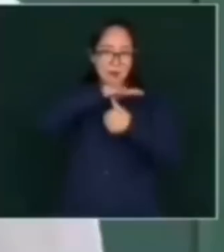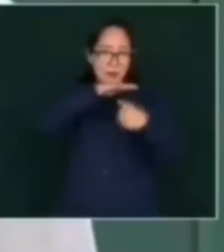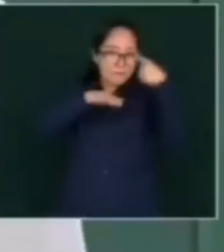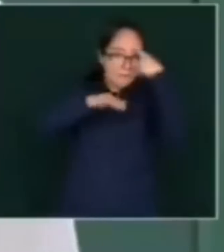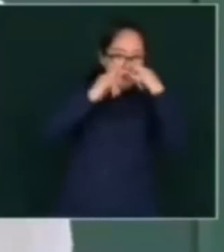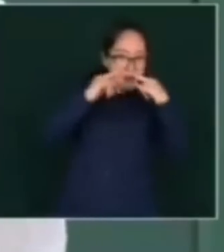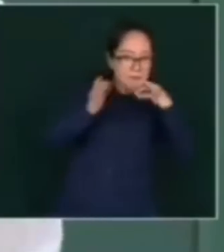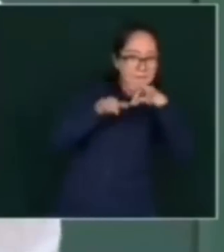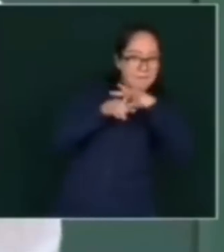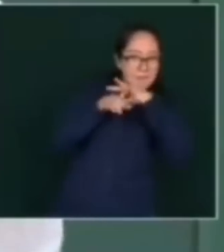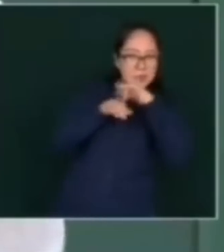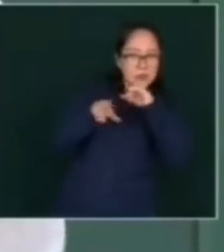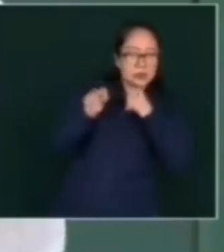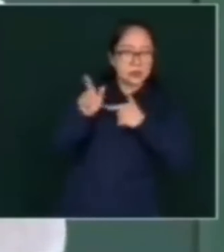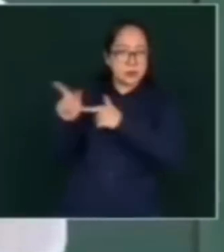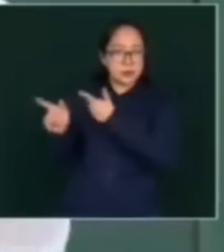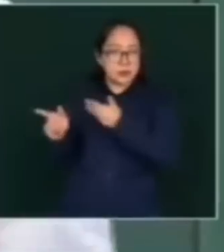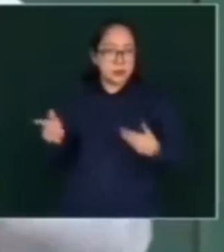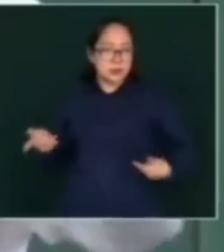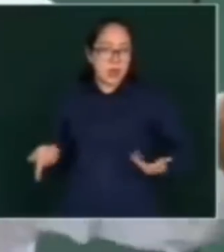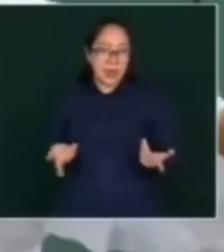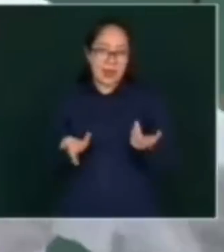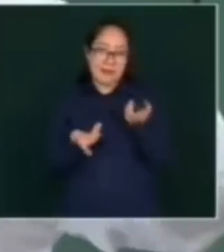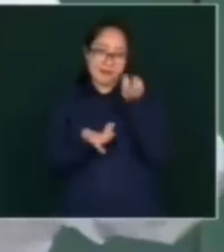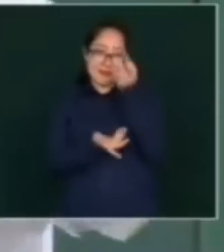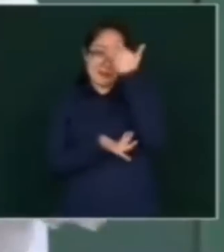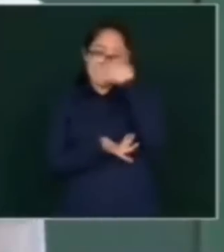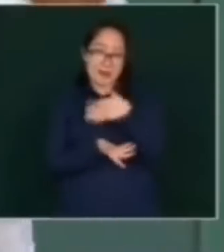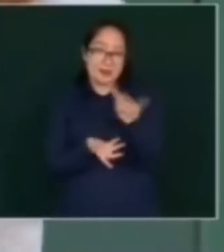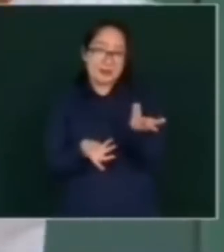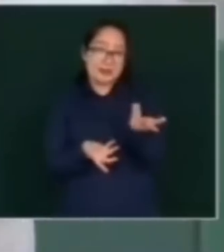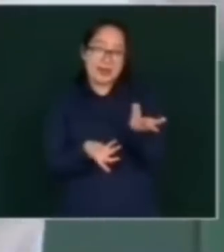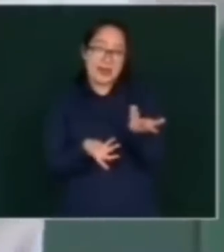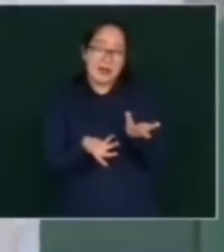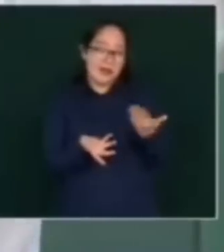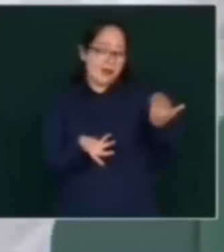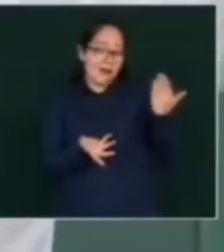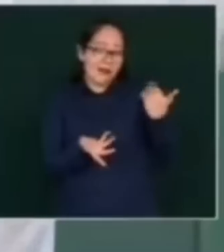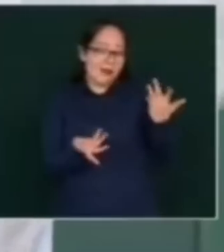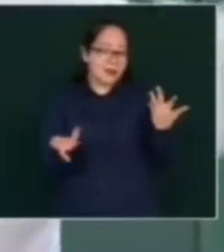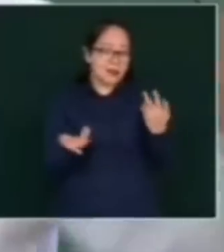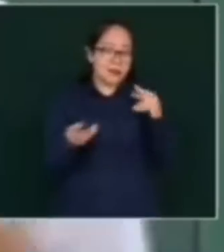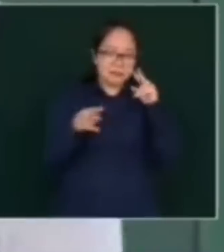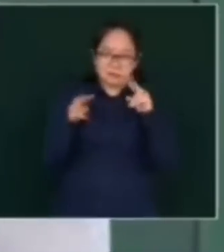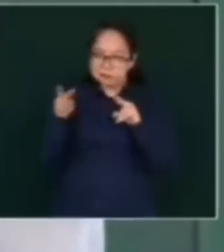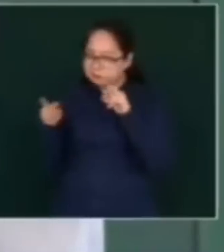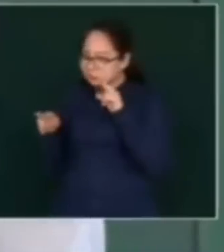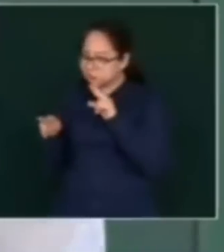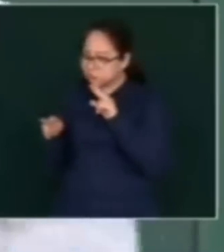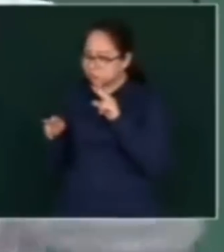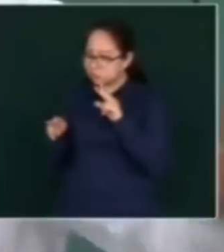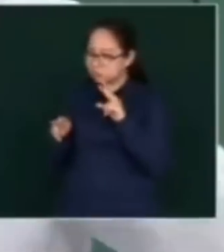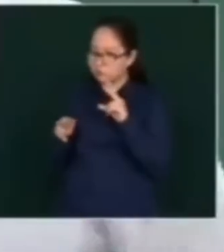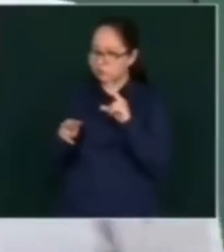Inmediatamente la oposición se registra para la votación. Hubo una gran discusión. Es más, se molestaron